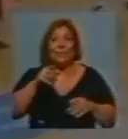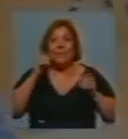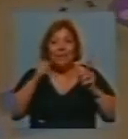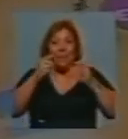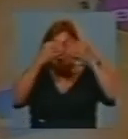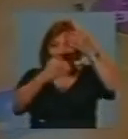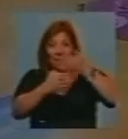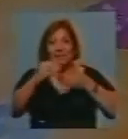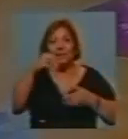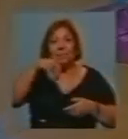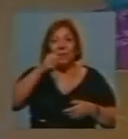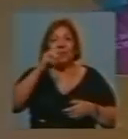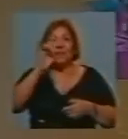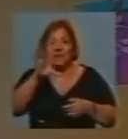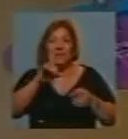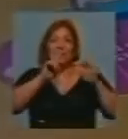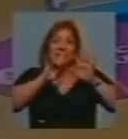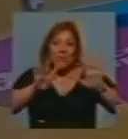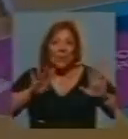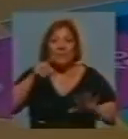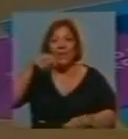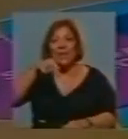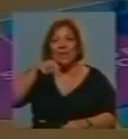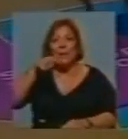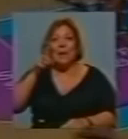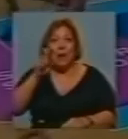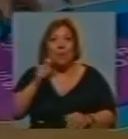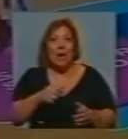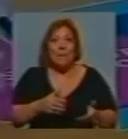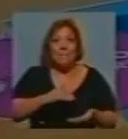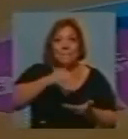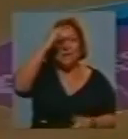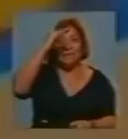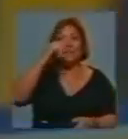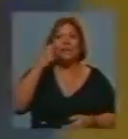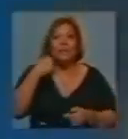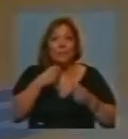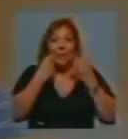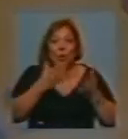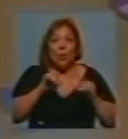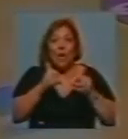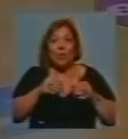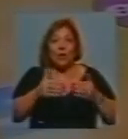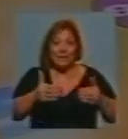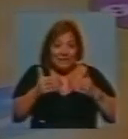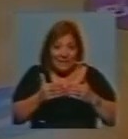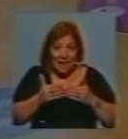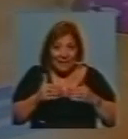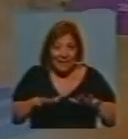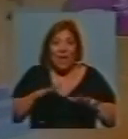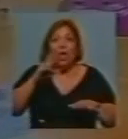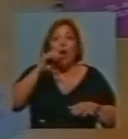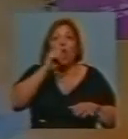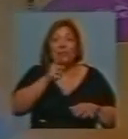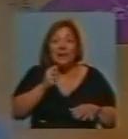tablas, ¿no? Smith 15, Dirigar 19 en Aguada. Hizo crecer al aguatero la fortaleza también de los jugadores abajo. Diego González terminó con